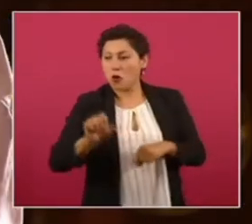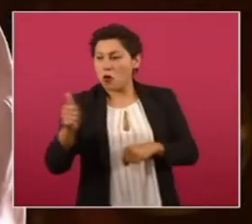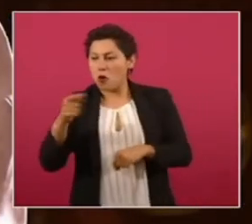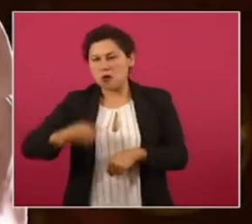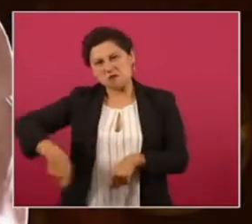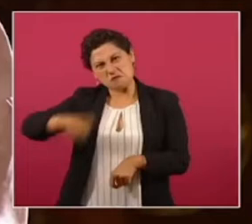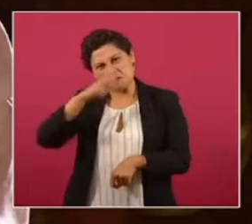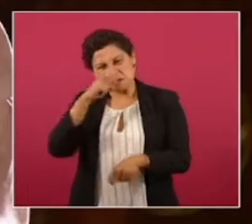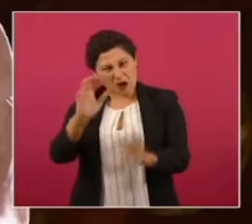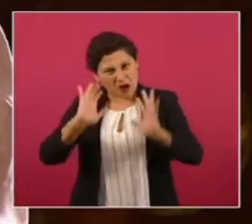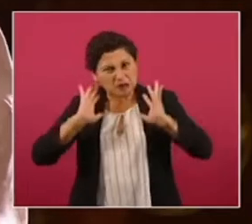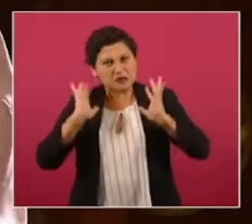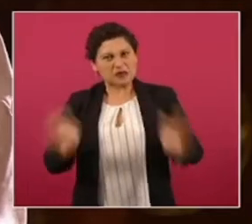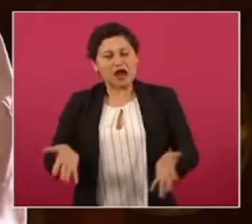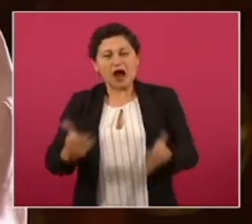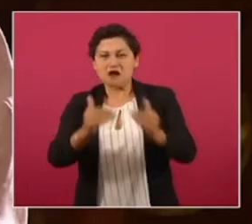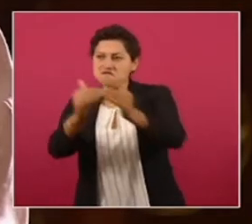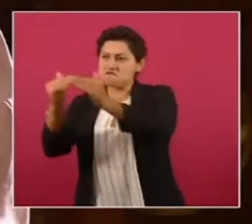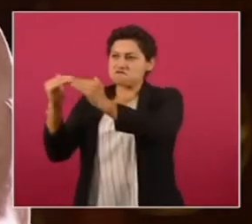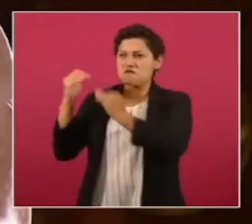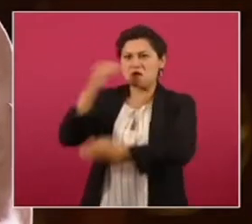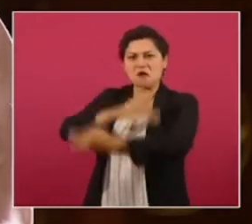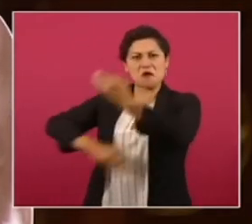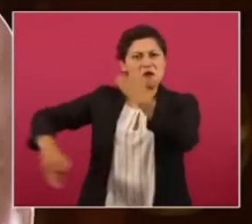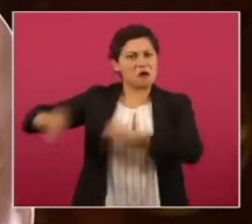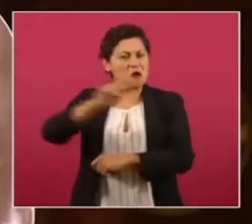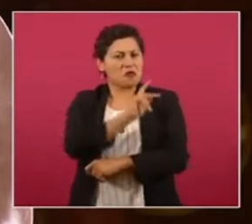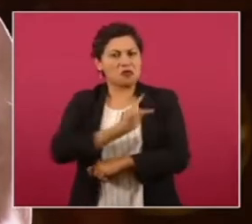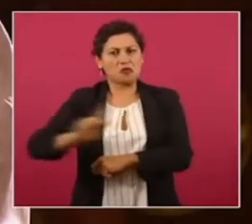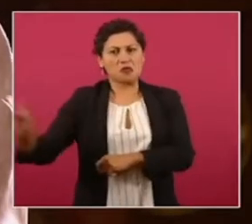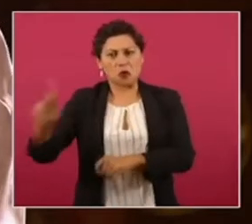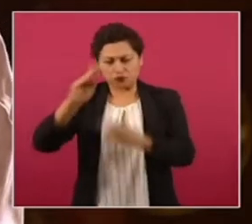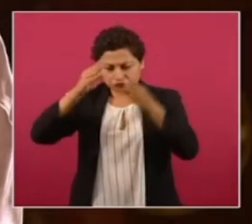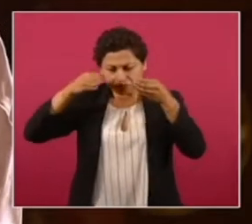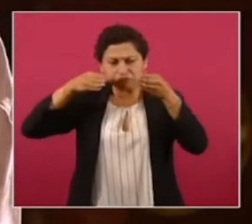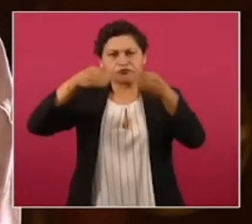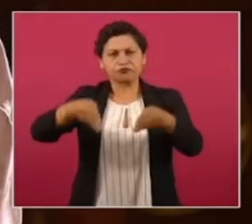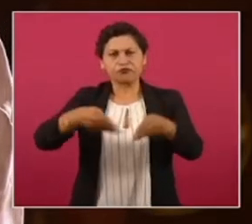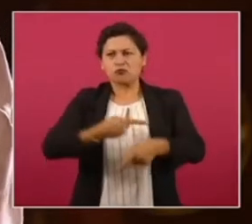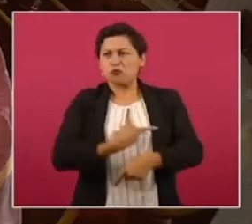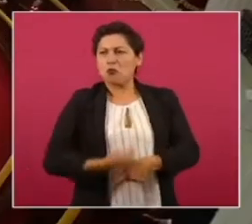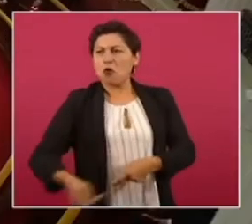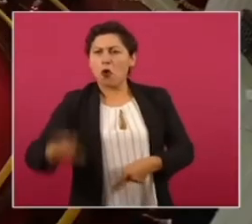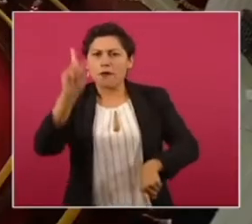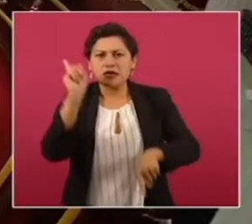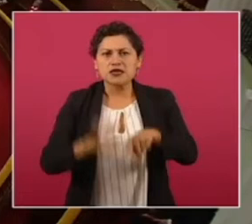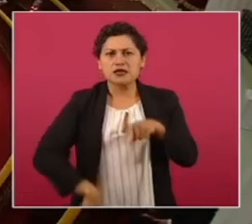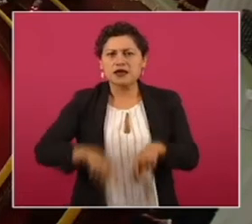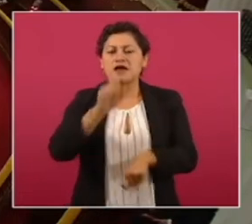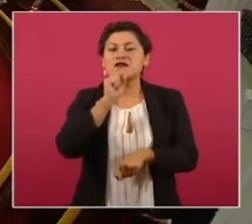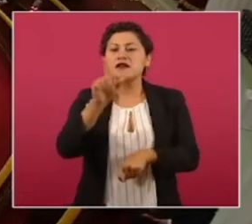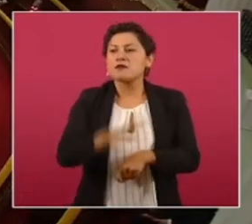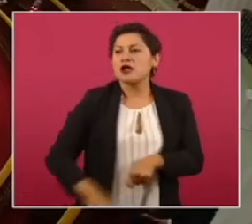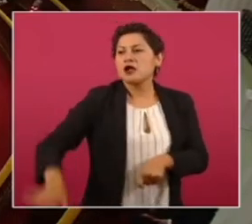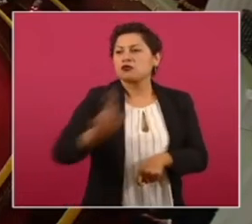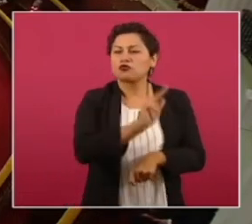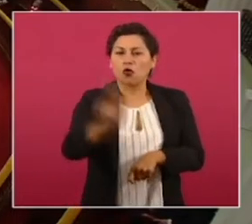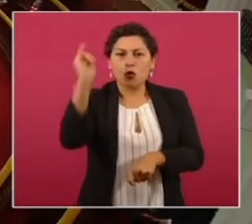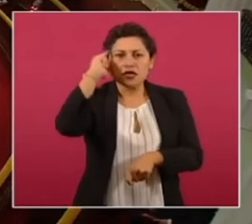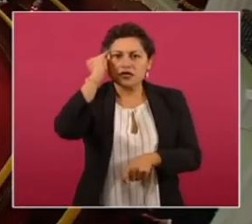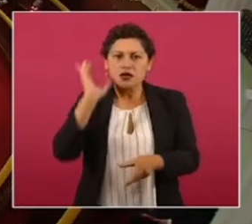una democracia universalista concentrada en abatir la miseria y en redimir a la población